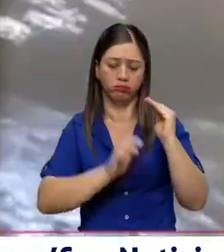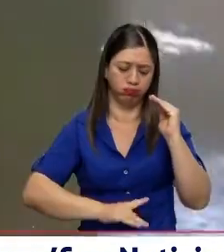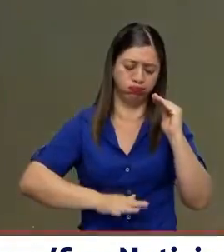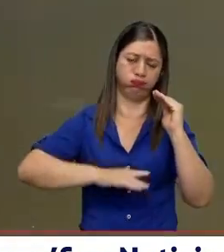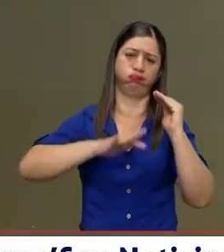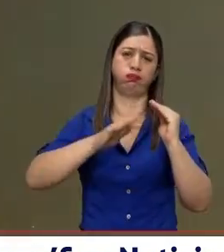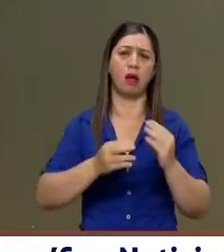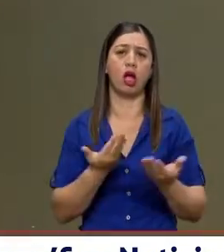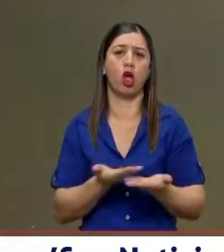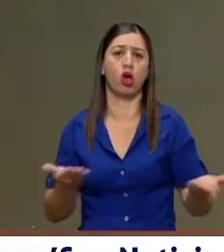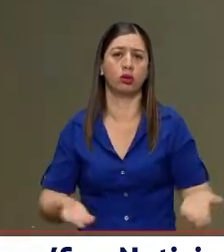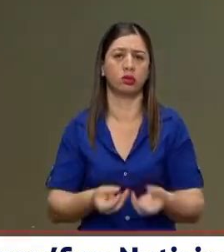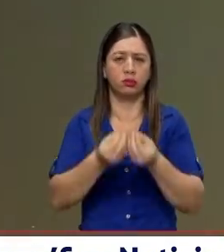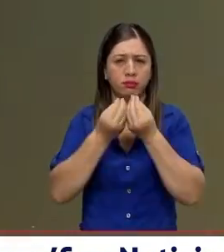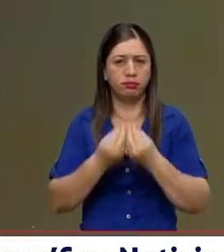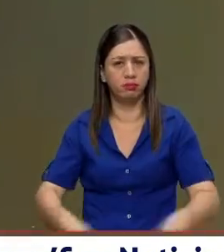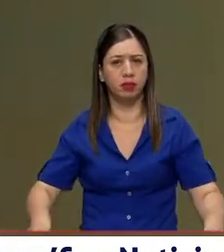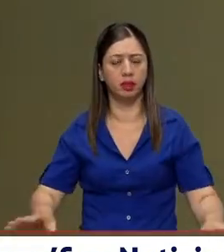de enseres.